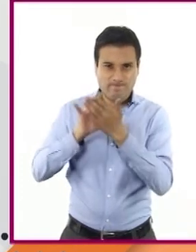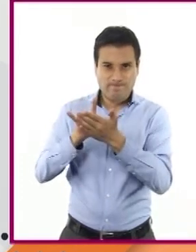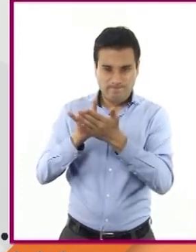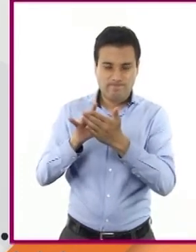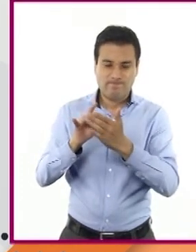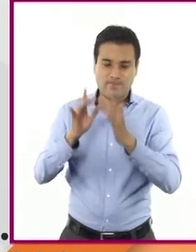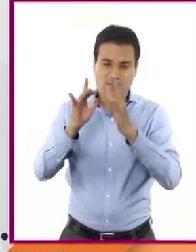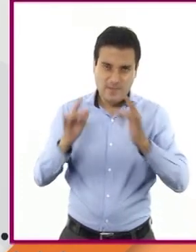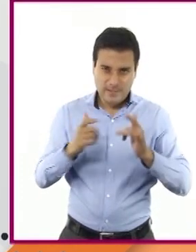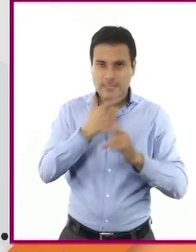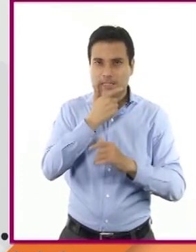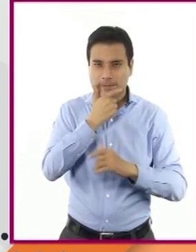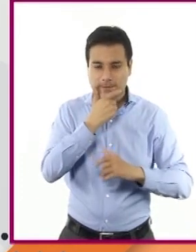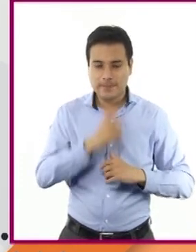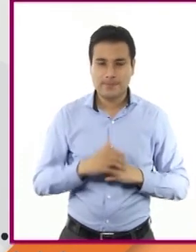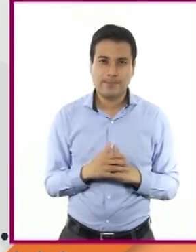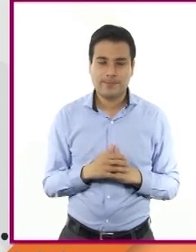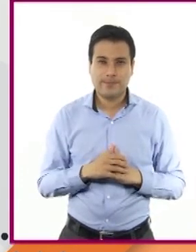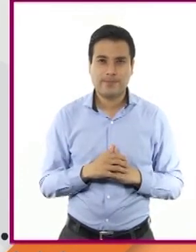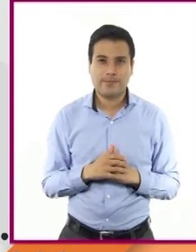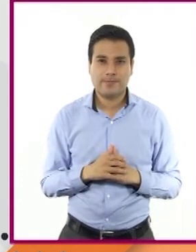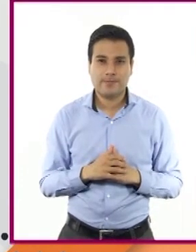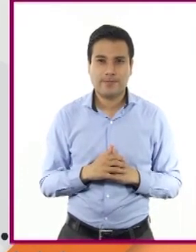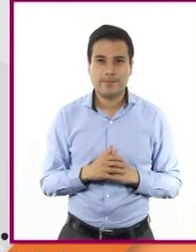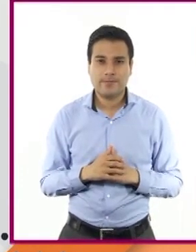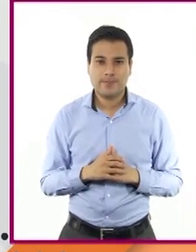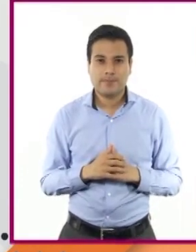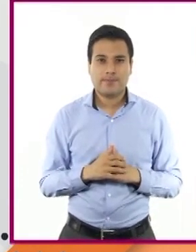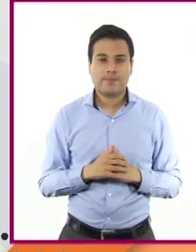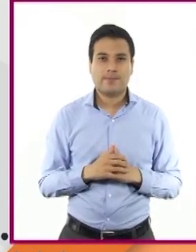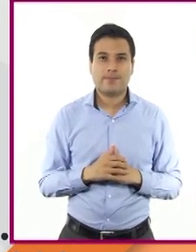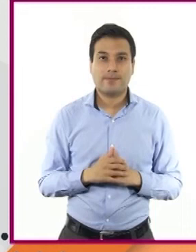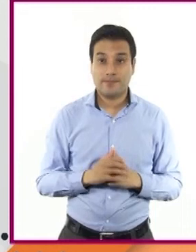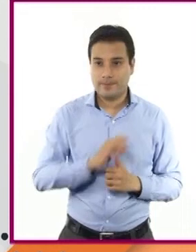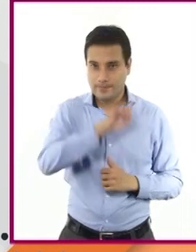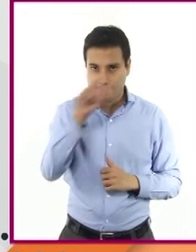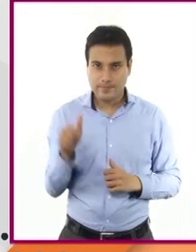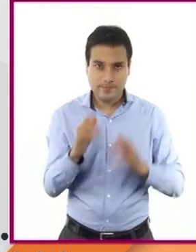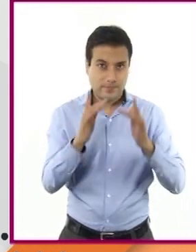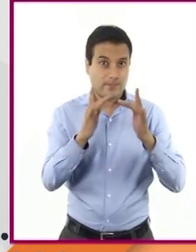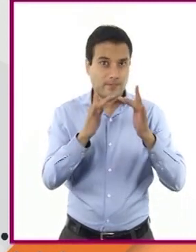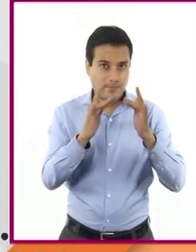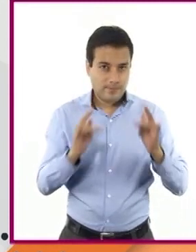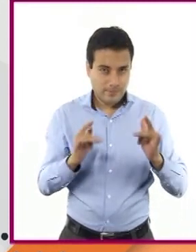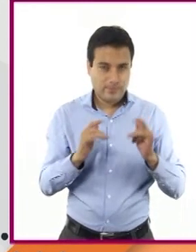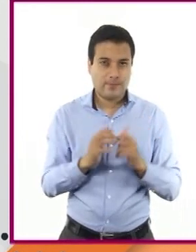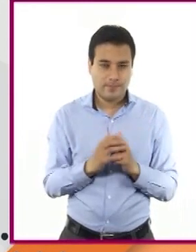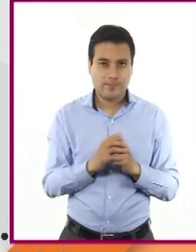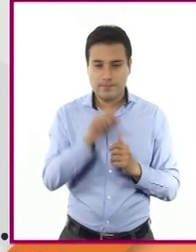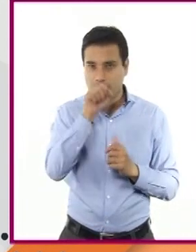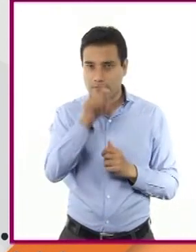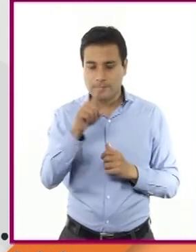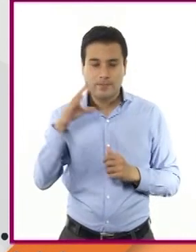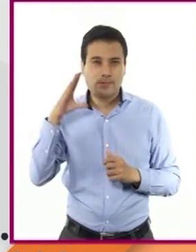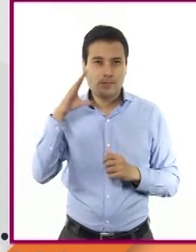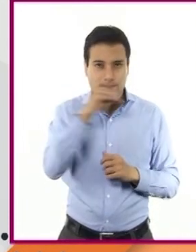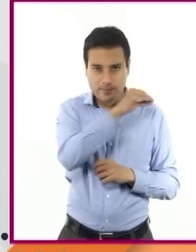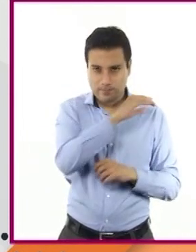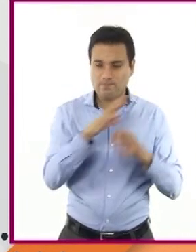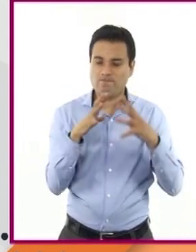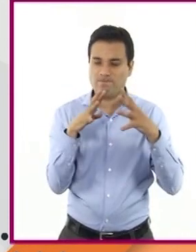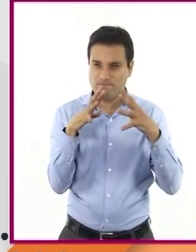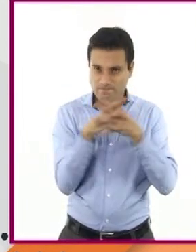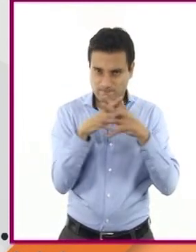De esta manera, se establecieron frentes de combate en las costas de Francia, en el norte de África para invadir Italia, la cual